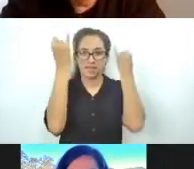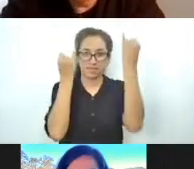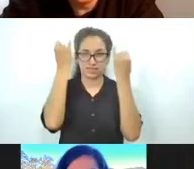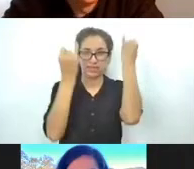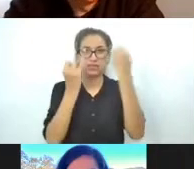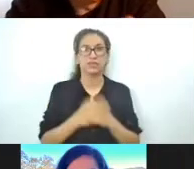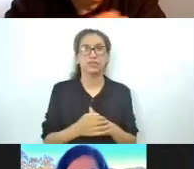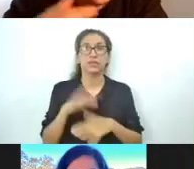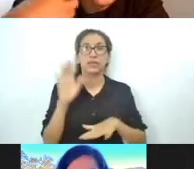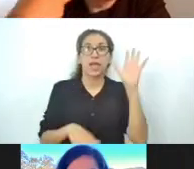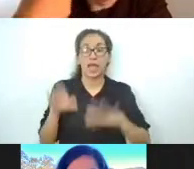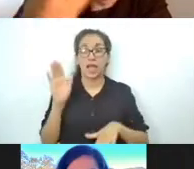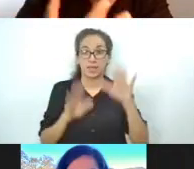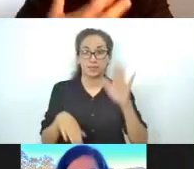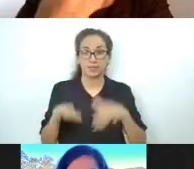Y a veces